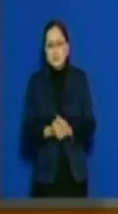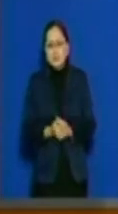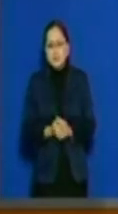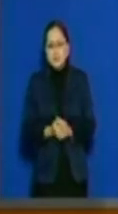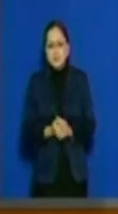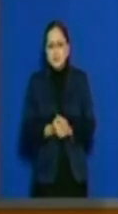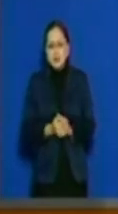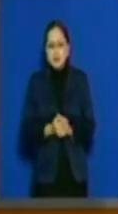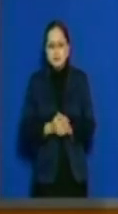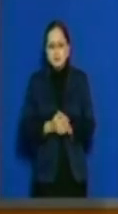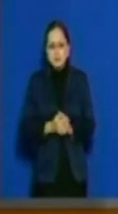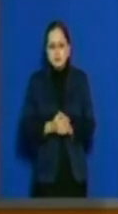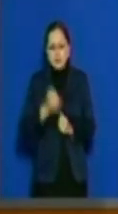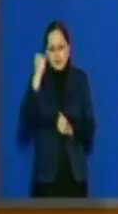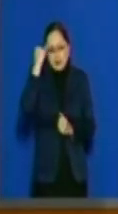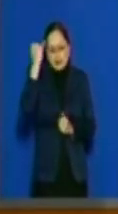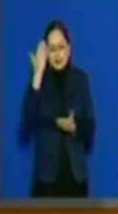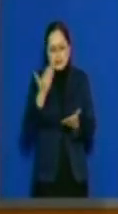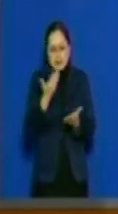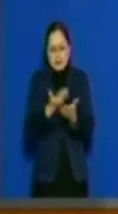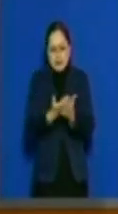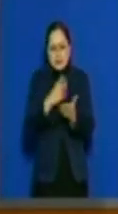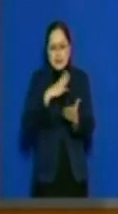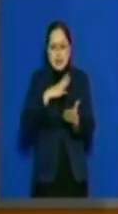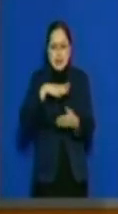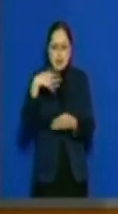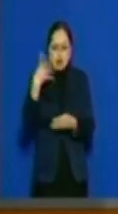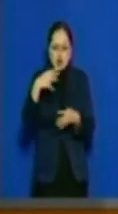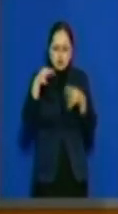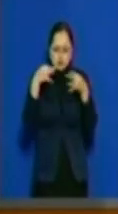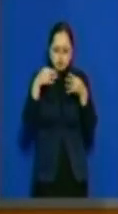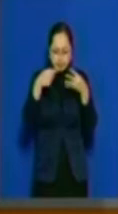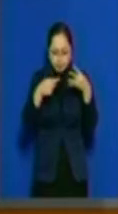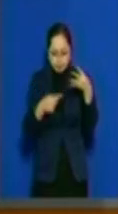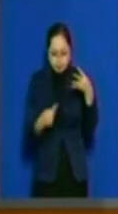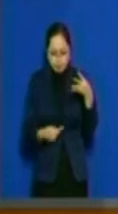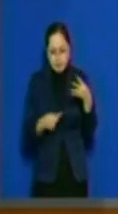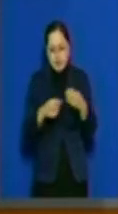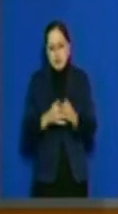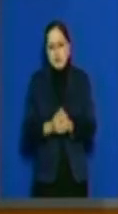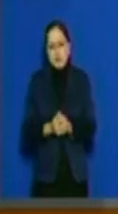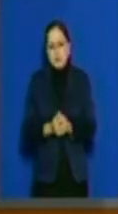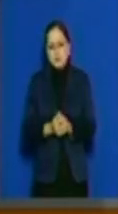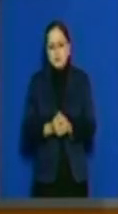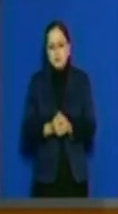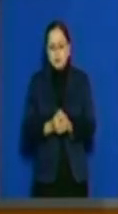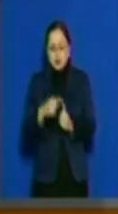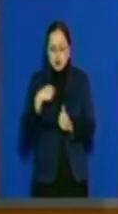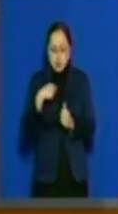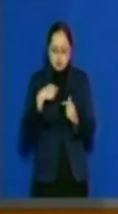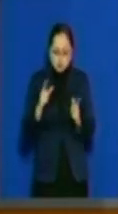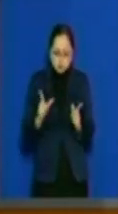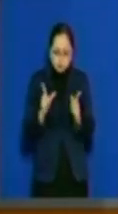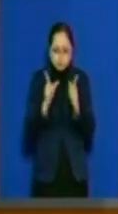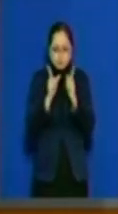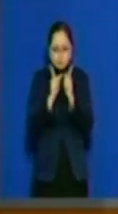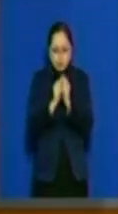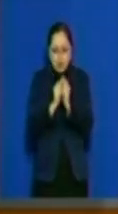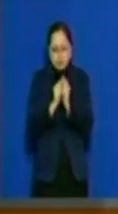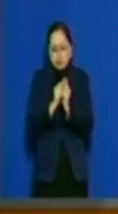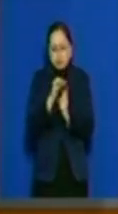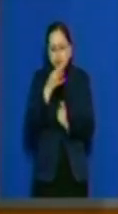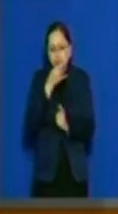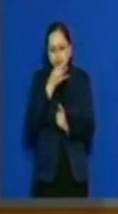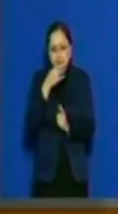la iniciativa consta de 14 páginas y la estaré abreviando a solamente unos